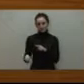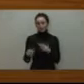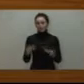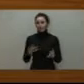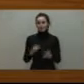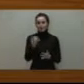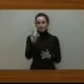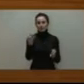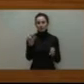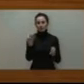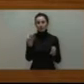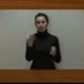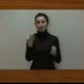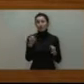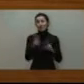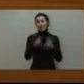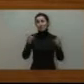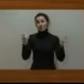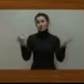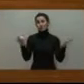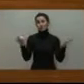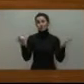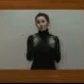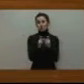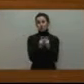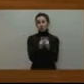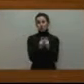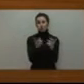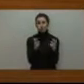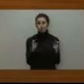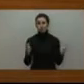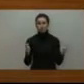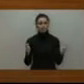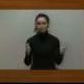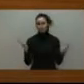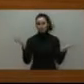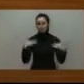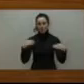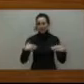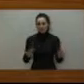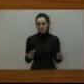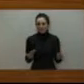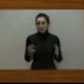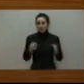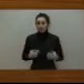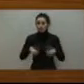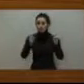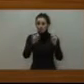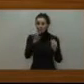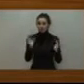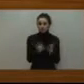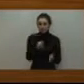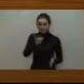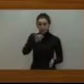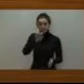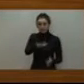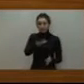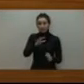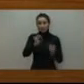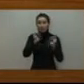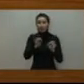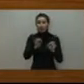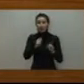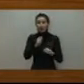lugar, por el invierno demográfico que sufre nuestra región. Hemos cerrado 2015 con la tasa de natalidad más baja del país,